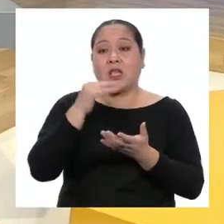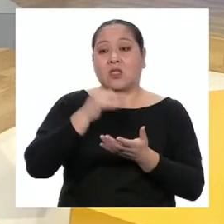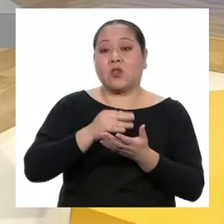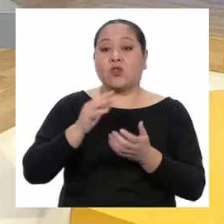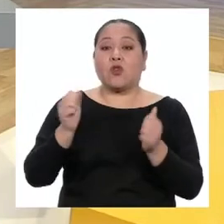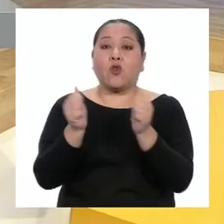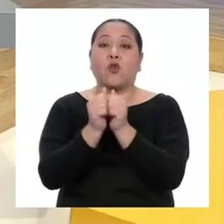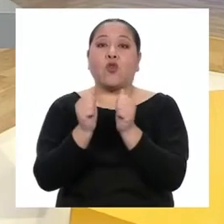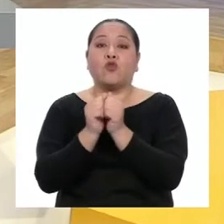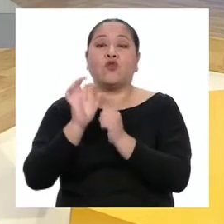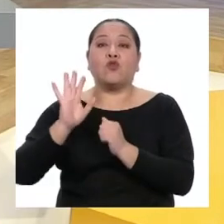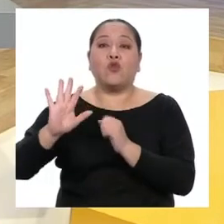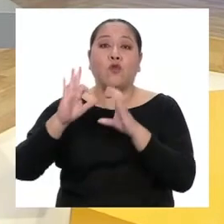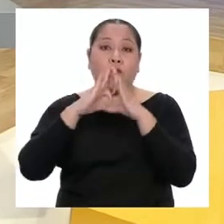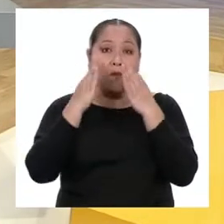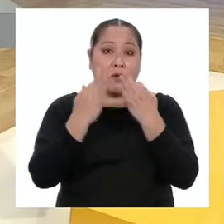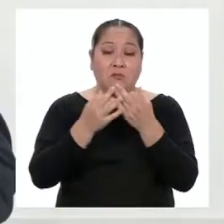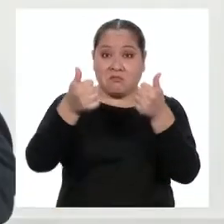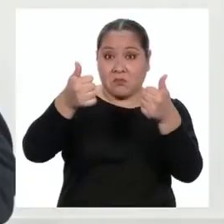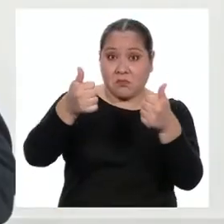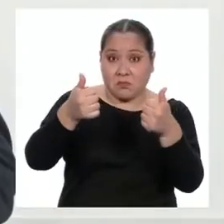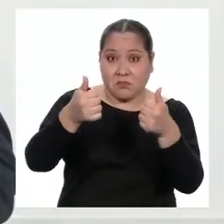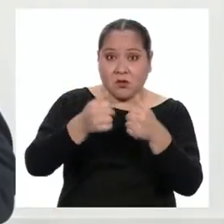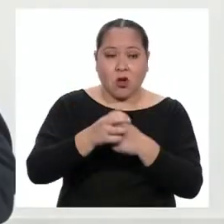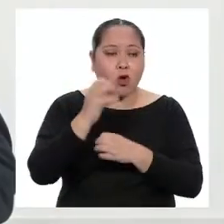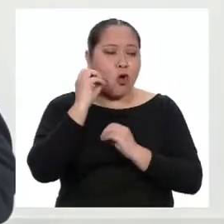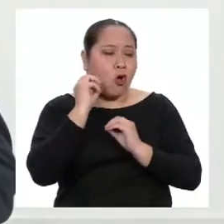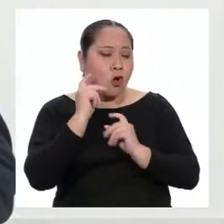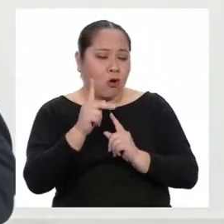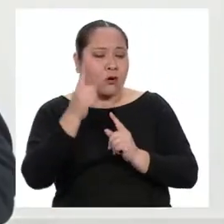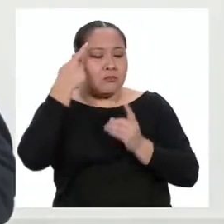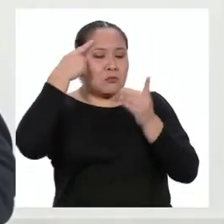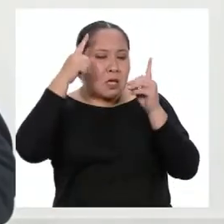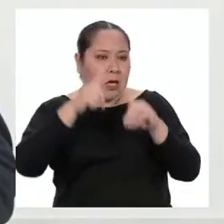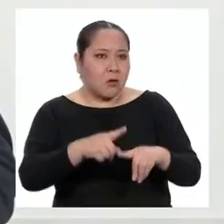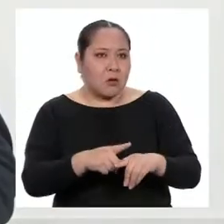y sus familiares. ¿Les parece bien? De acuerdo, me